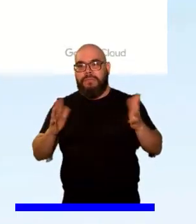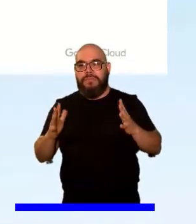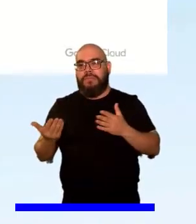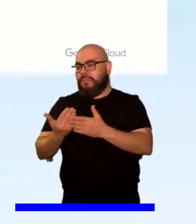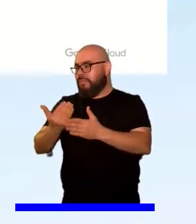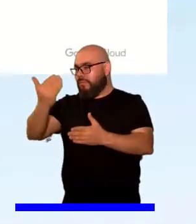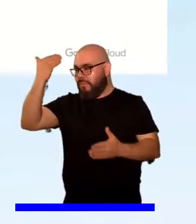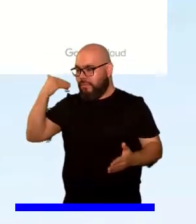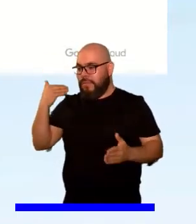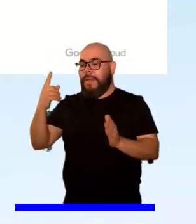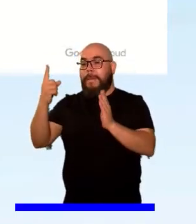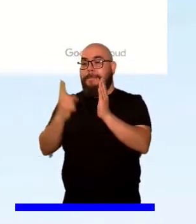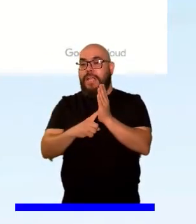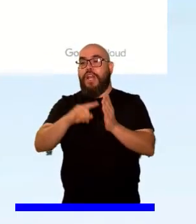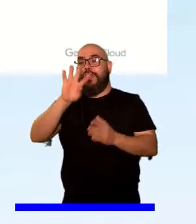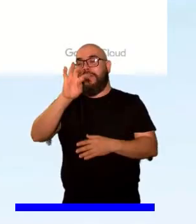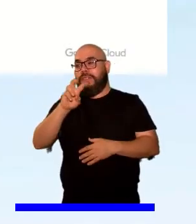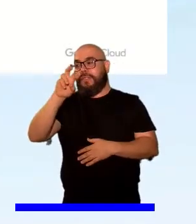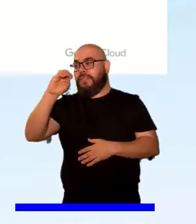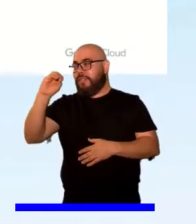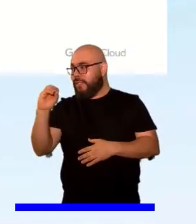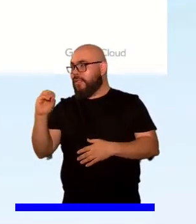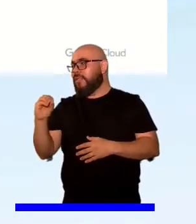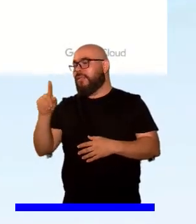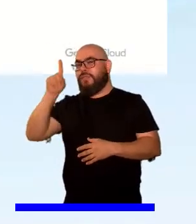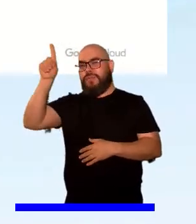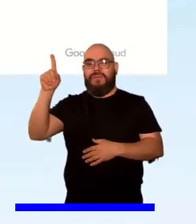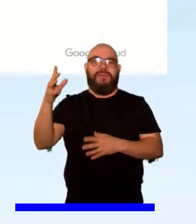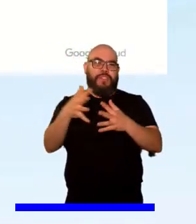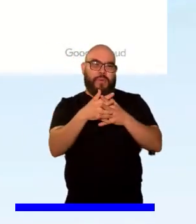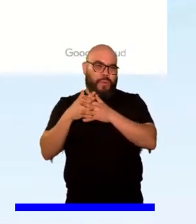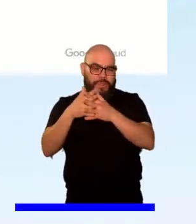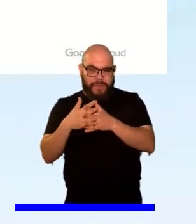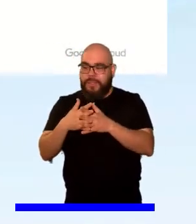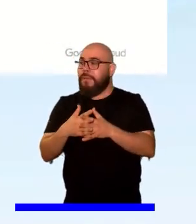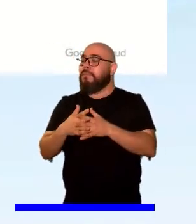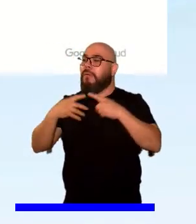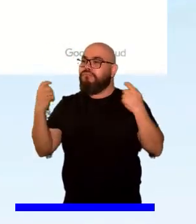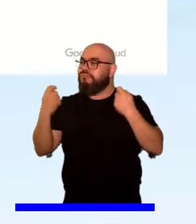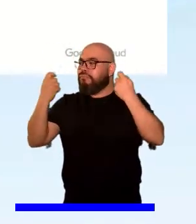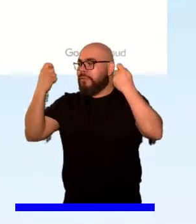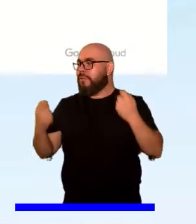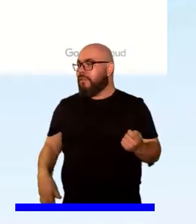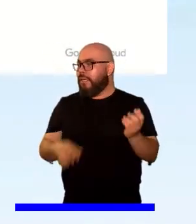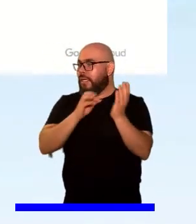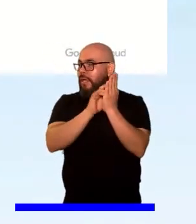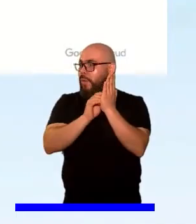allá en 1970, alrededor de esto en Estados Unidos, cuando empiezan a popularizarse las calculadoras de